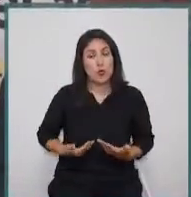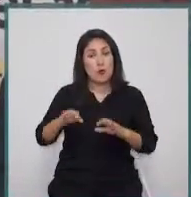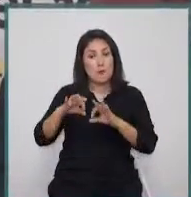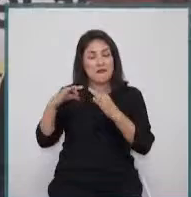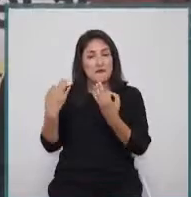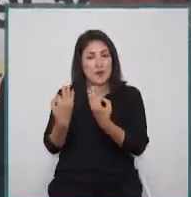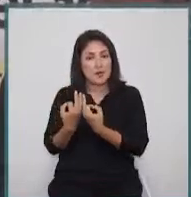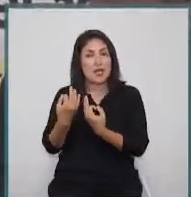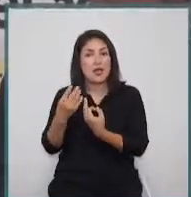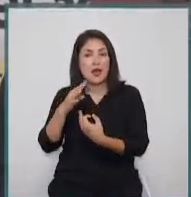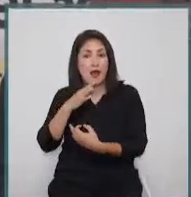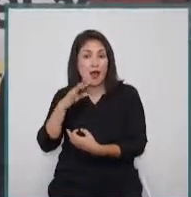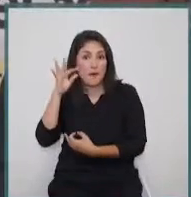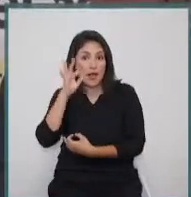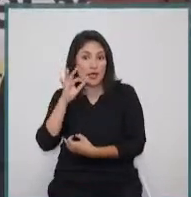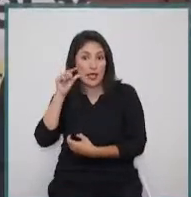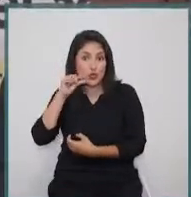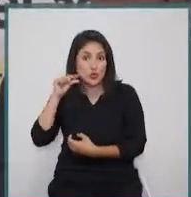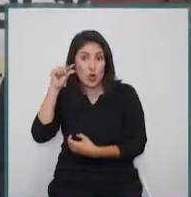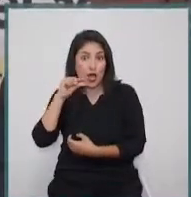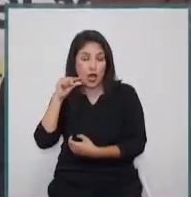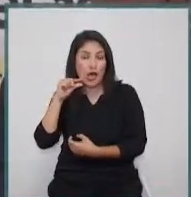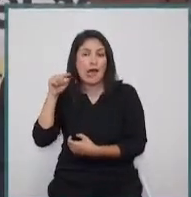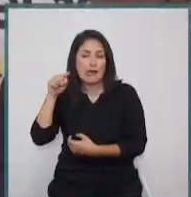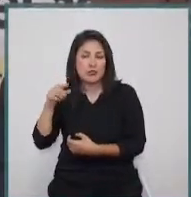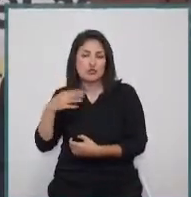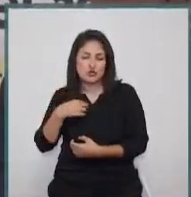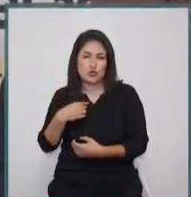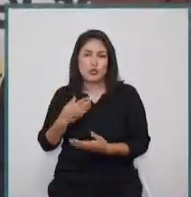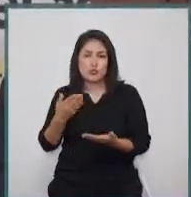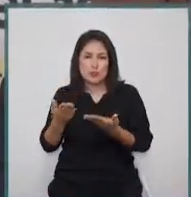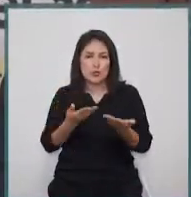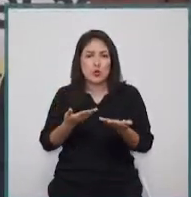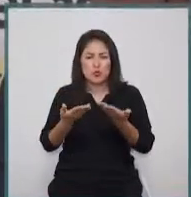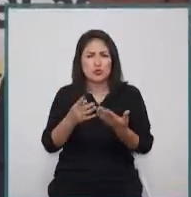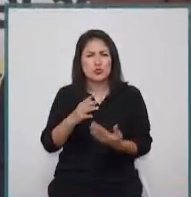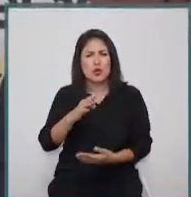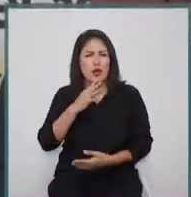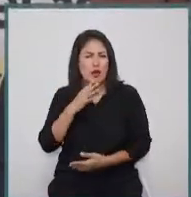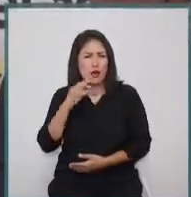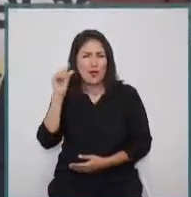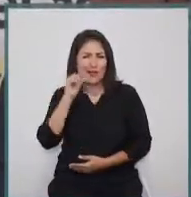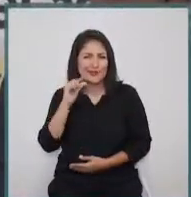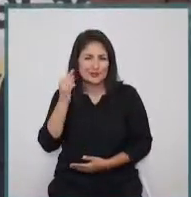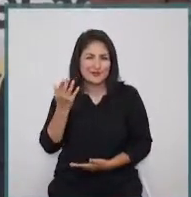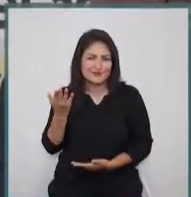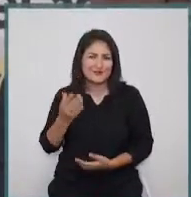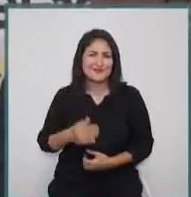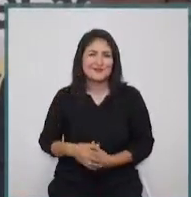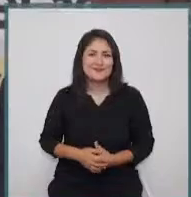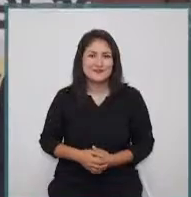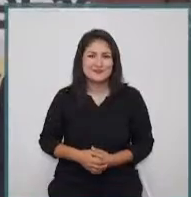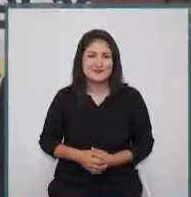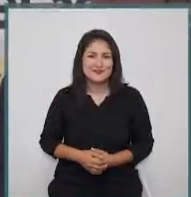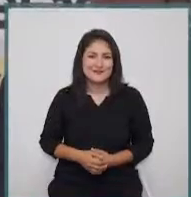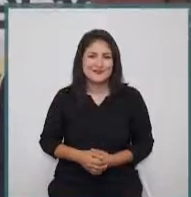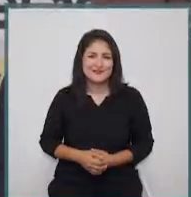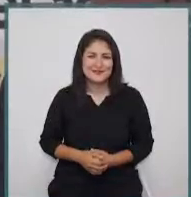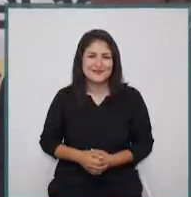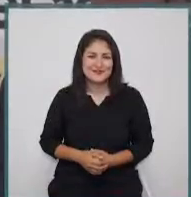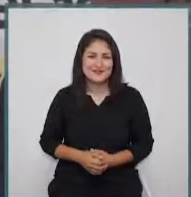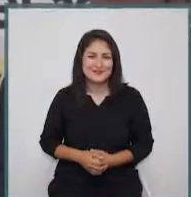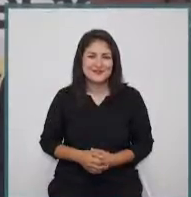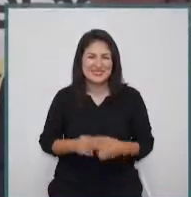familia quechua hablante. Soy servidor público bilingüe en quechua, hablo más o menos el quechua tan. Y en jayatapas remaitaja